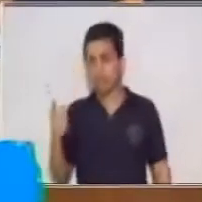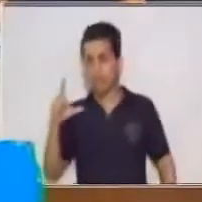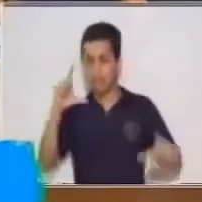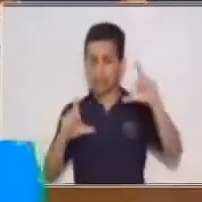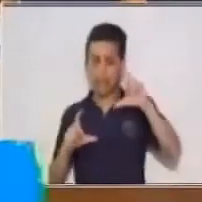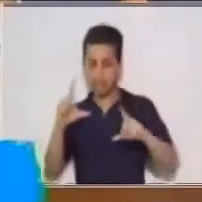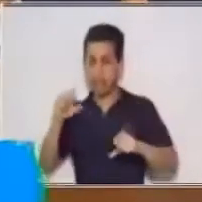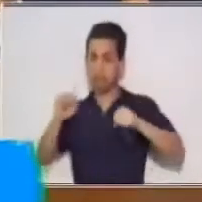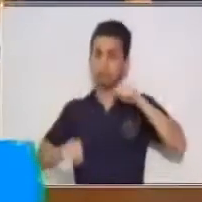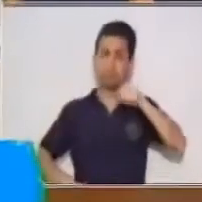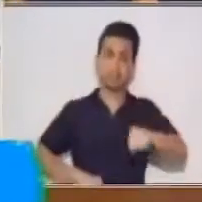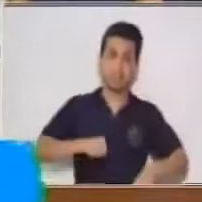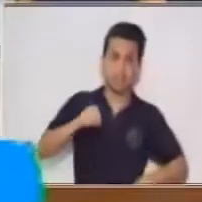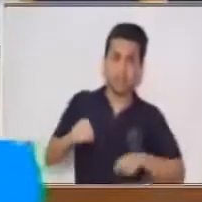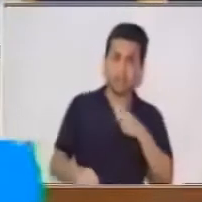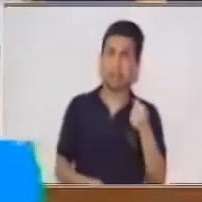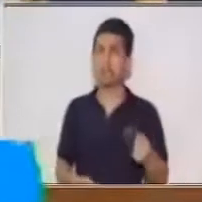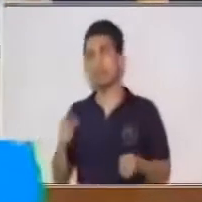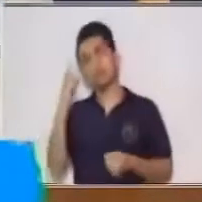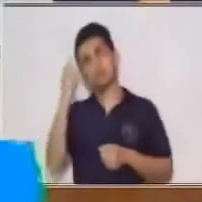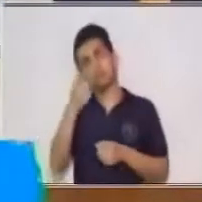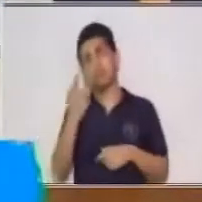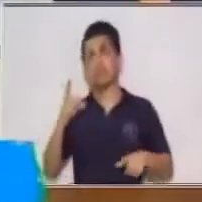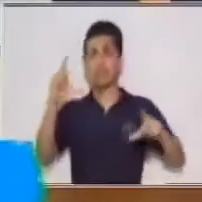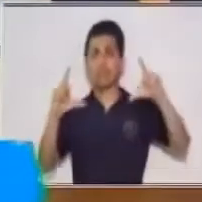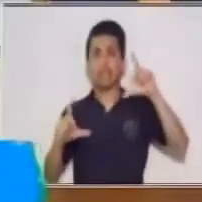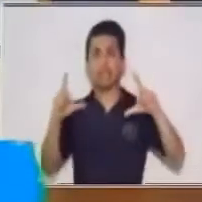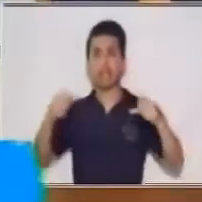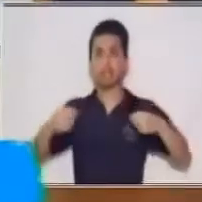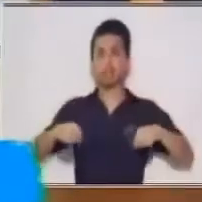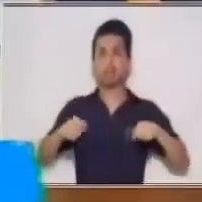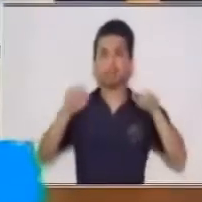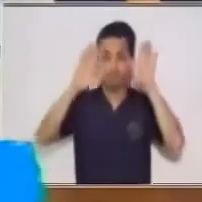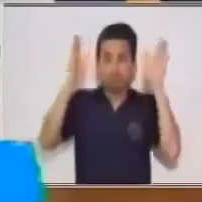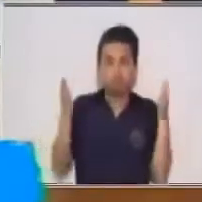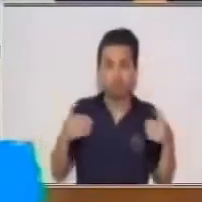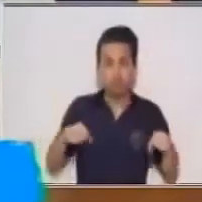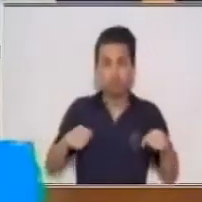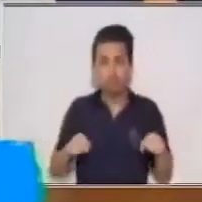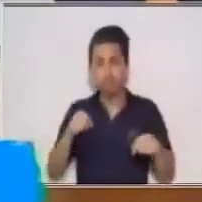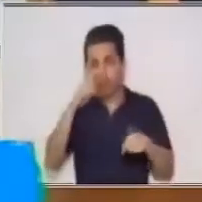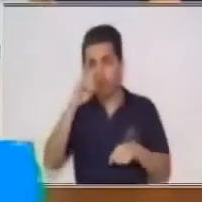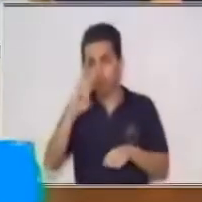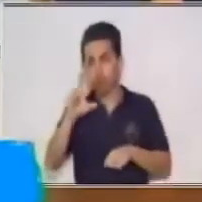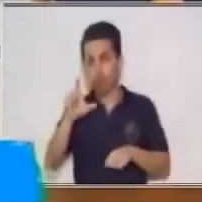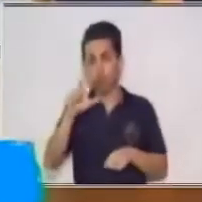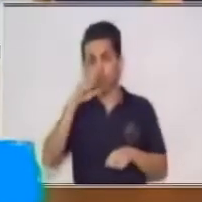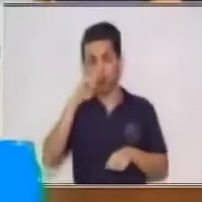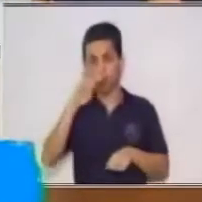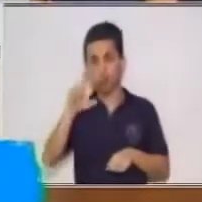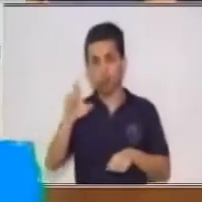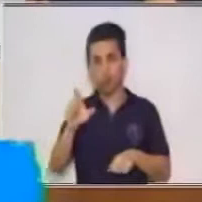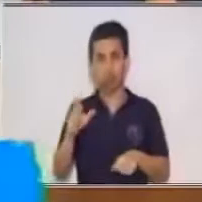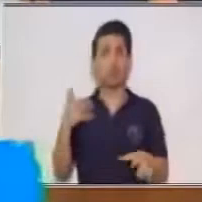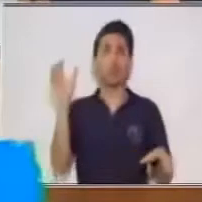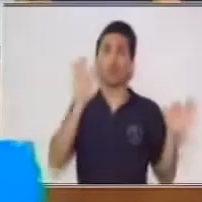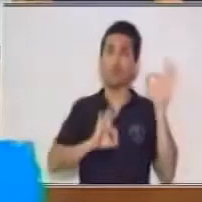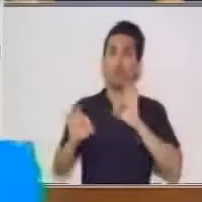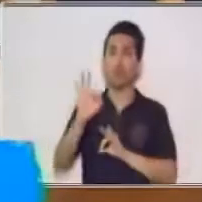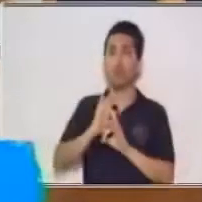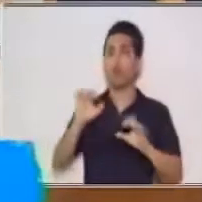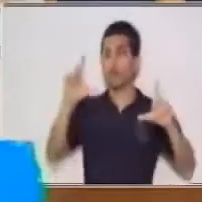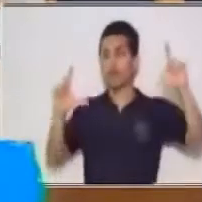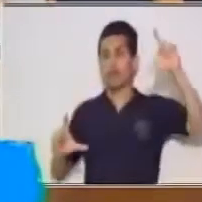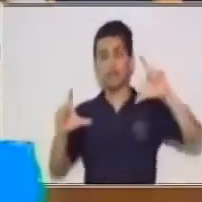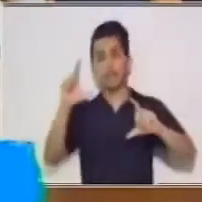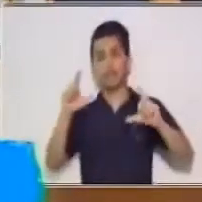bicicleta, en las llantas de un tuk-tuk, en las llantas de una camioneta, en de cualquier vehículo que tengas a tu alcance.